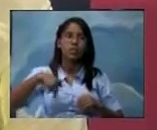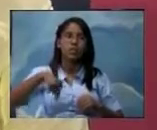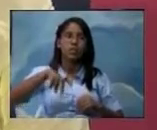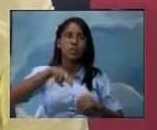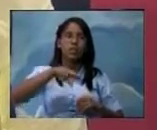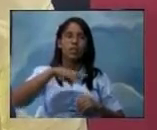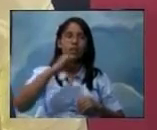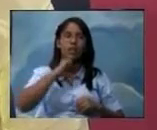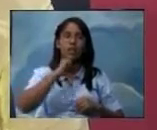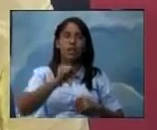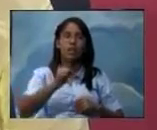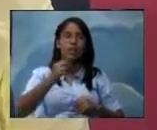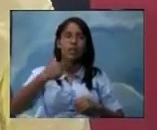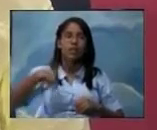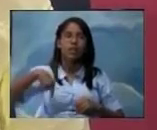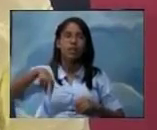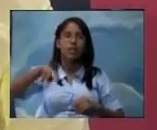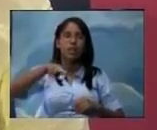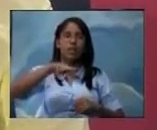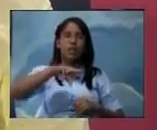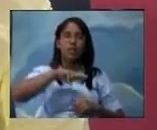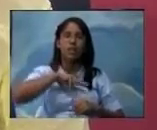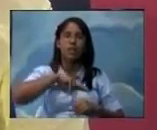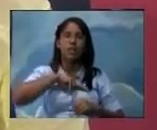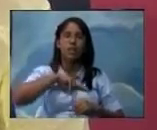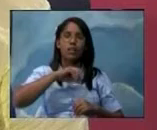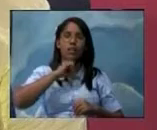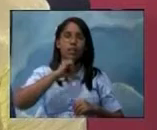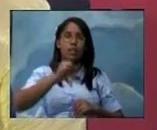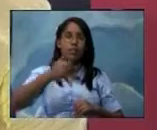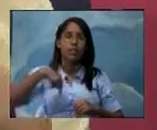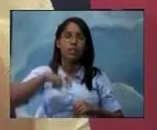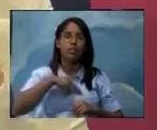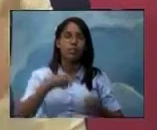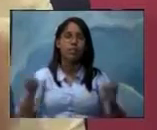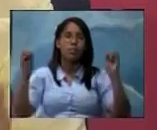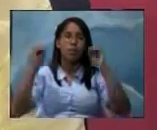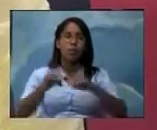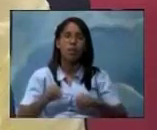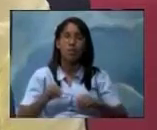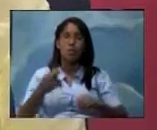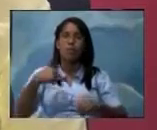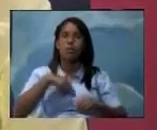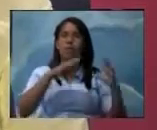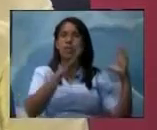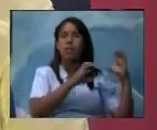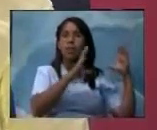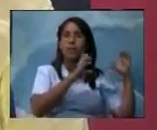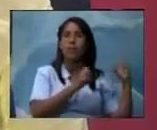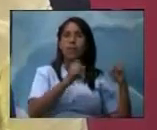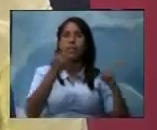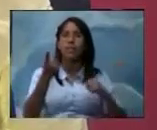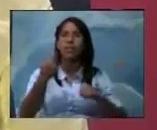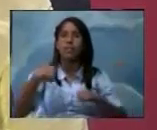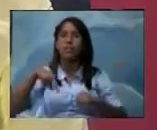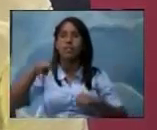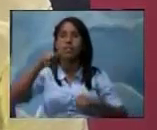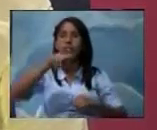¿qué es esto? Bueno, que nosotros pongamos nuestra esperanza